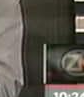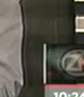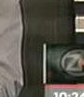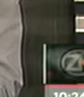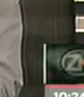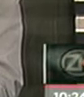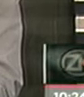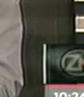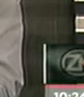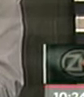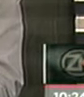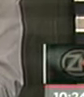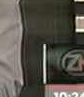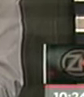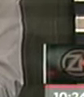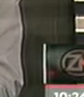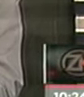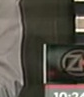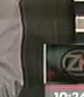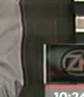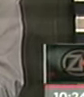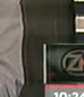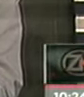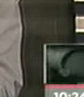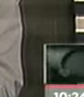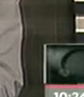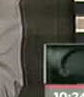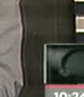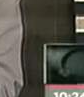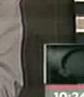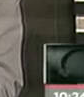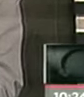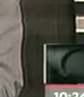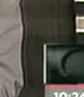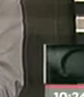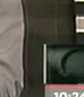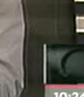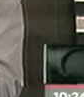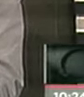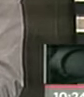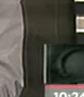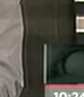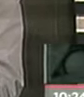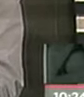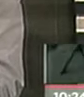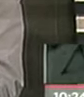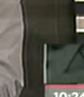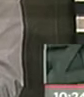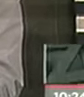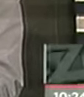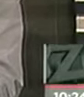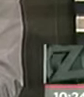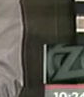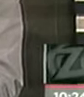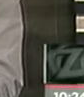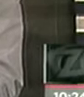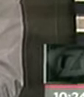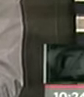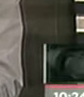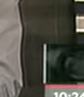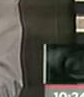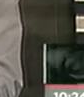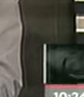en toda Latinoamérica, como lo es el presidente de Ecuador, Lenín Moreno. Un personaje que, bueno, que superó